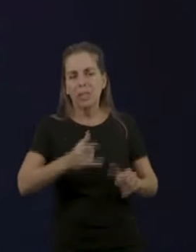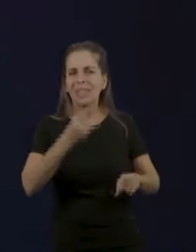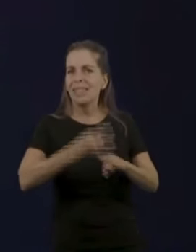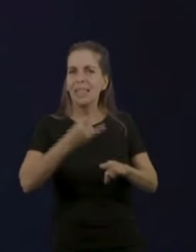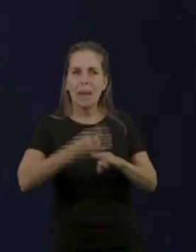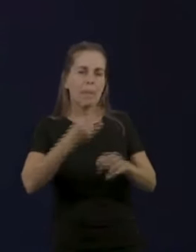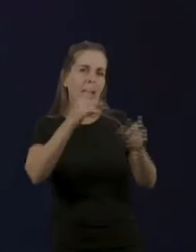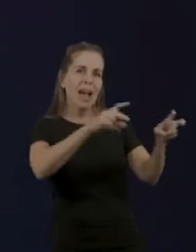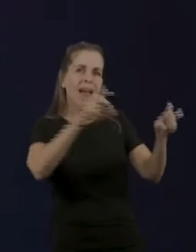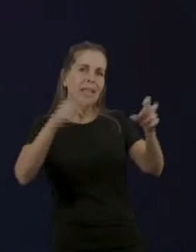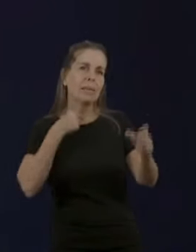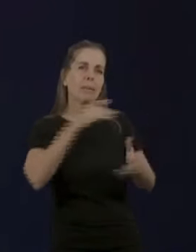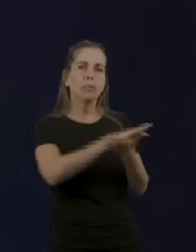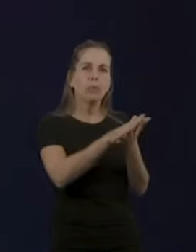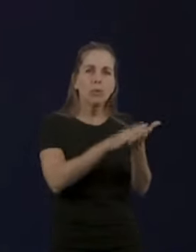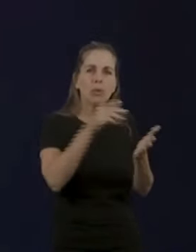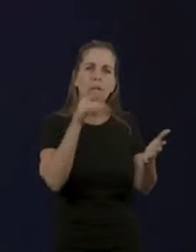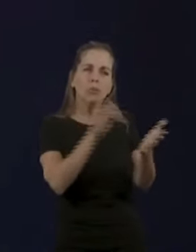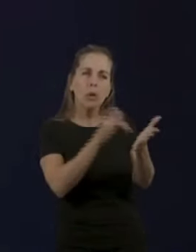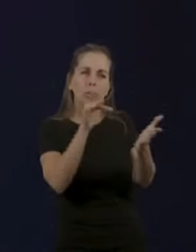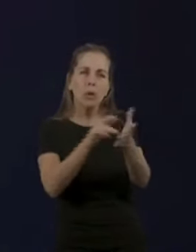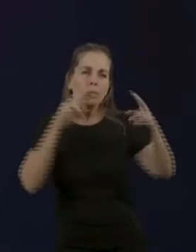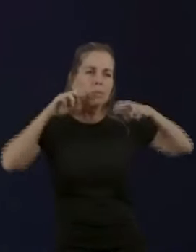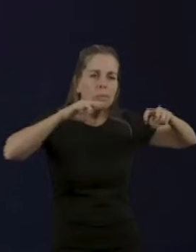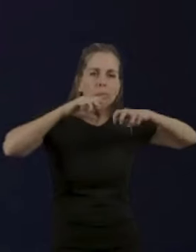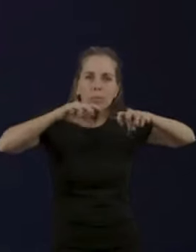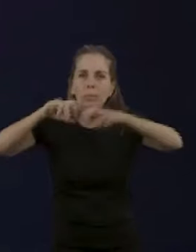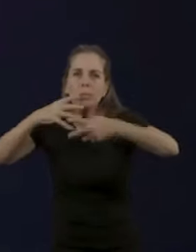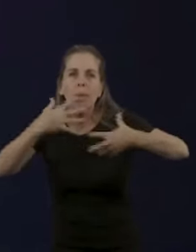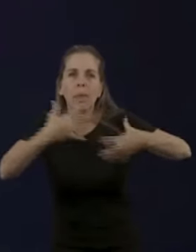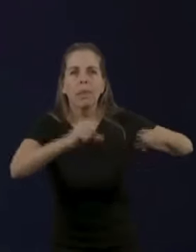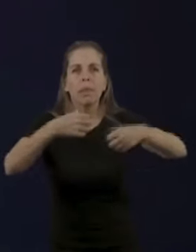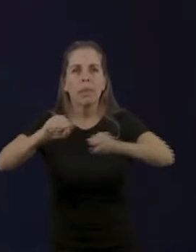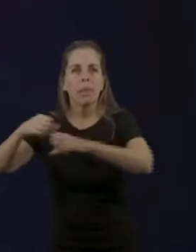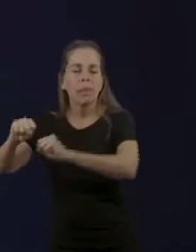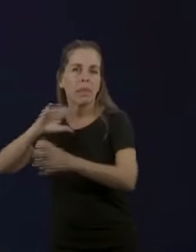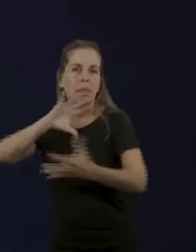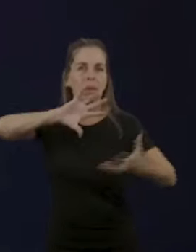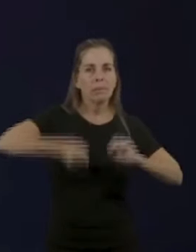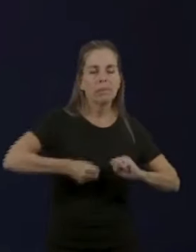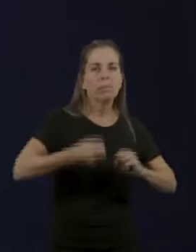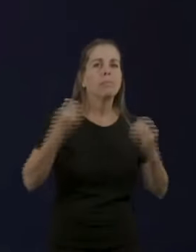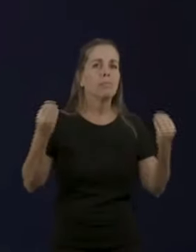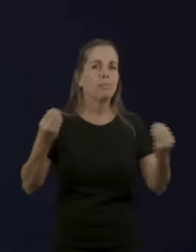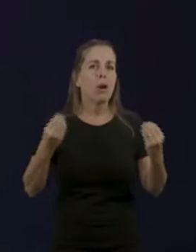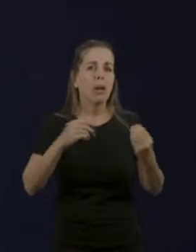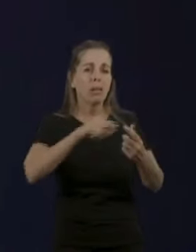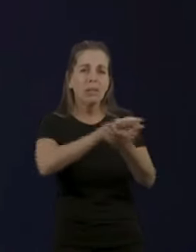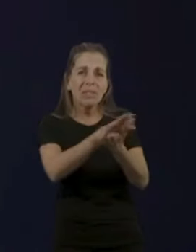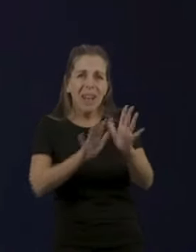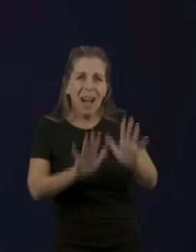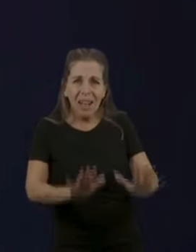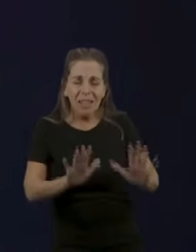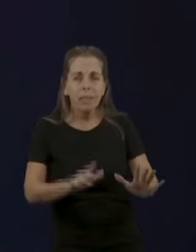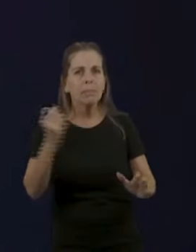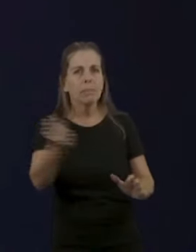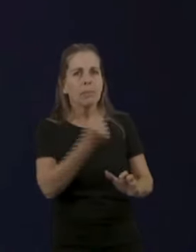detrás o el trasfondo de cada que hacemos la única razón de ser que tienen es sacar a los